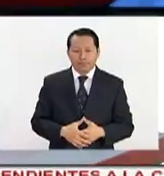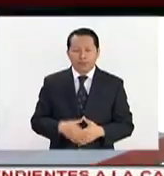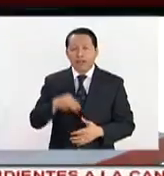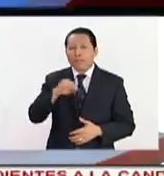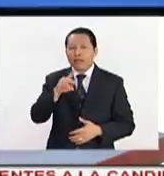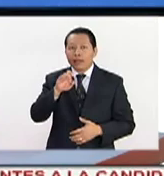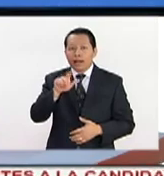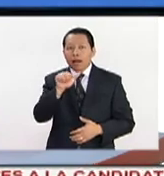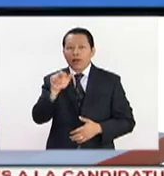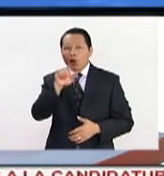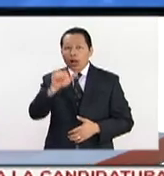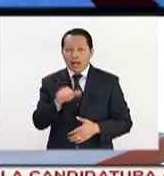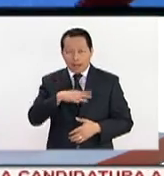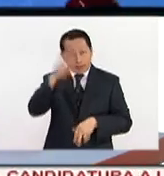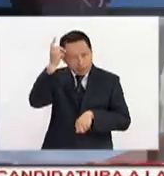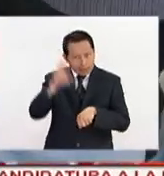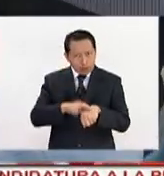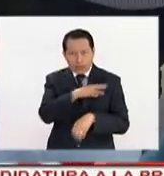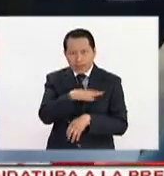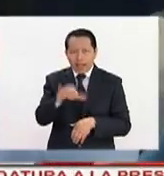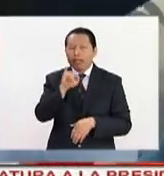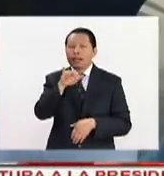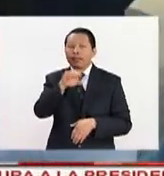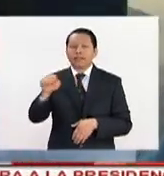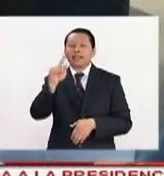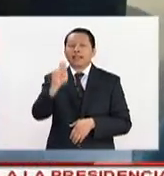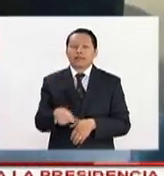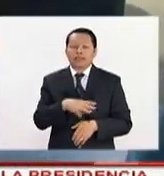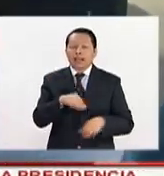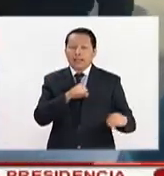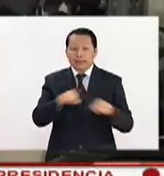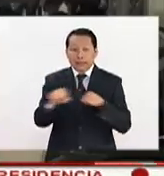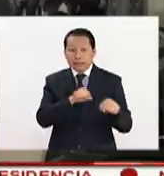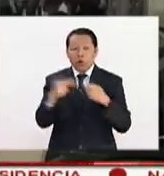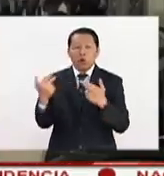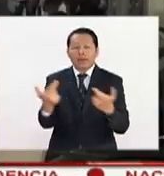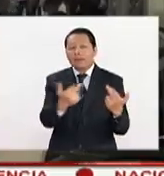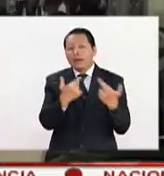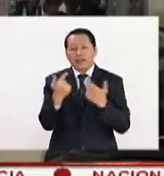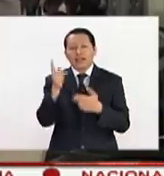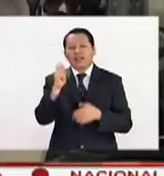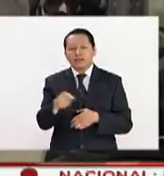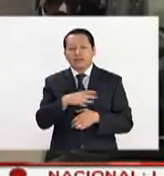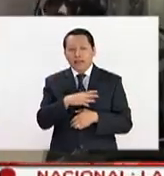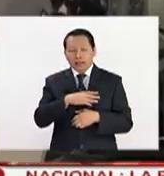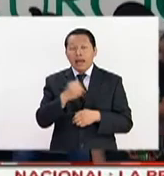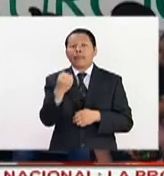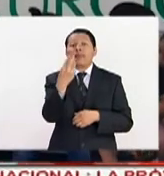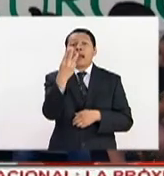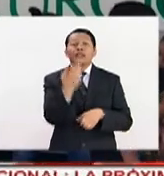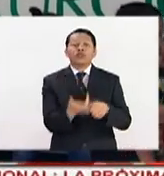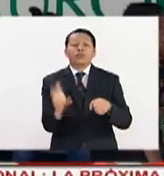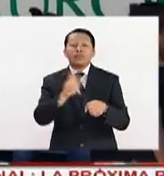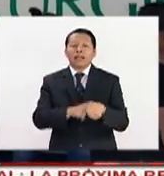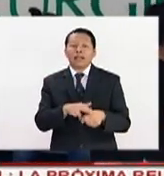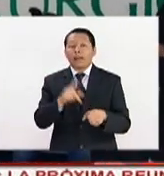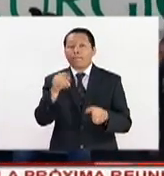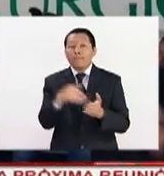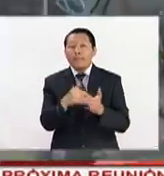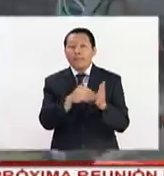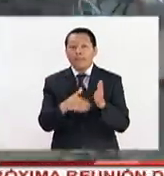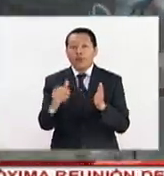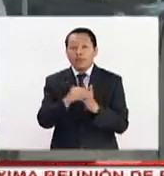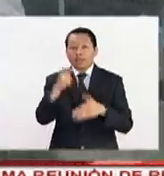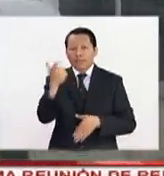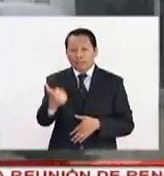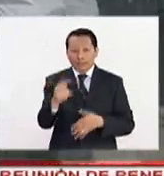Miquel Arriola, director general del IMSS, informó que los daños que dejaron los sismos a 3 de los hospitales asciende a 1,000 millones de